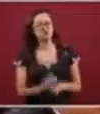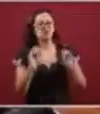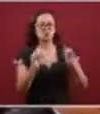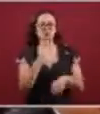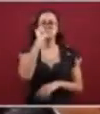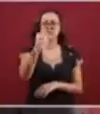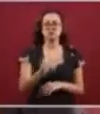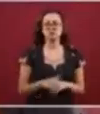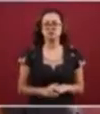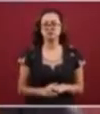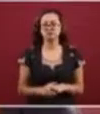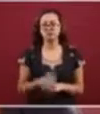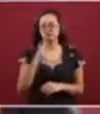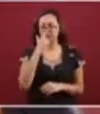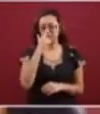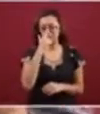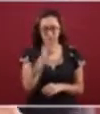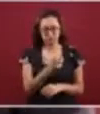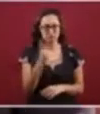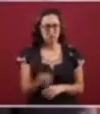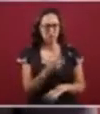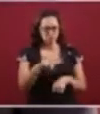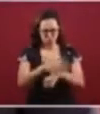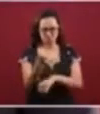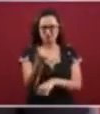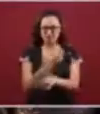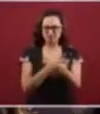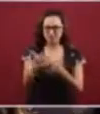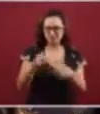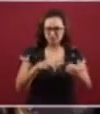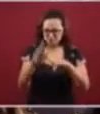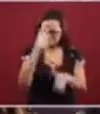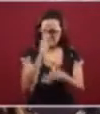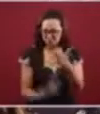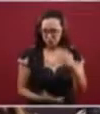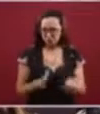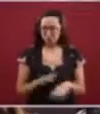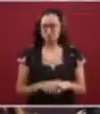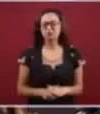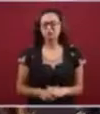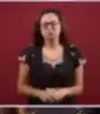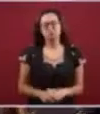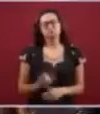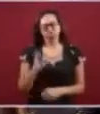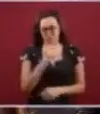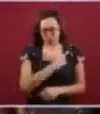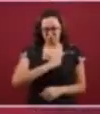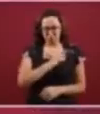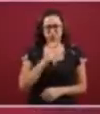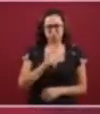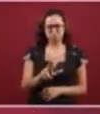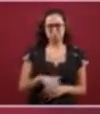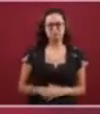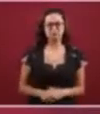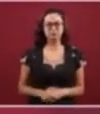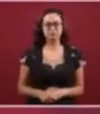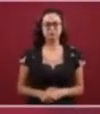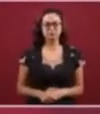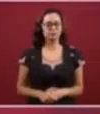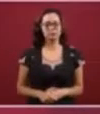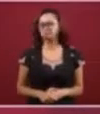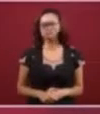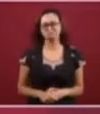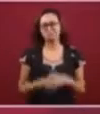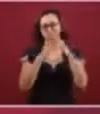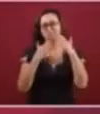nada. ¿Es su pregunta ya para contestar? Esa es la pregunta. ¿Por qué esa violación a los derechos laborales? Gracias. ¿Me permite contestarla? Con mucho gusto. Mire, no